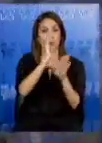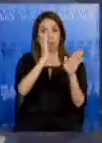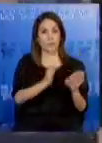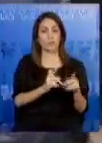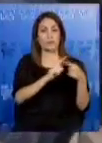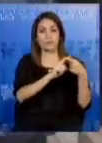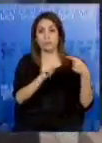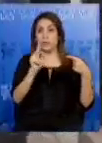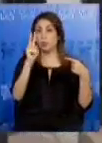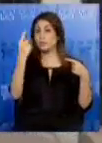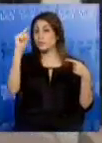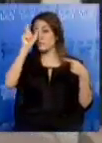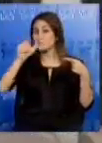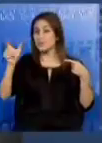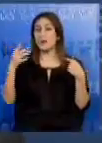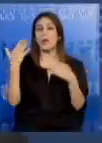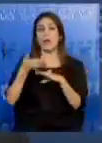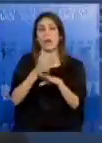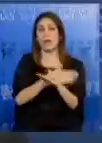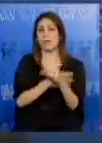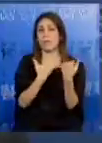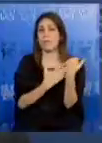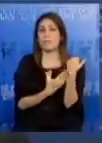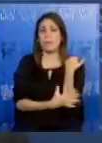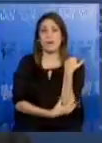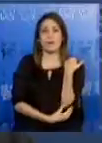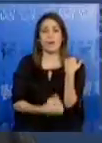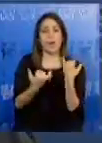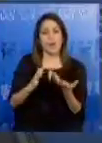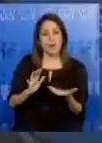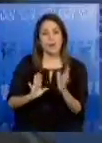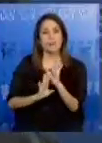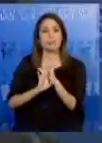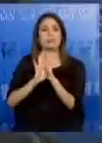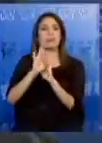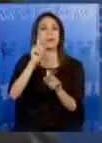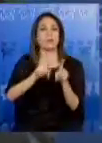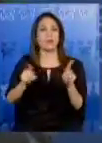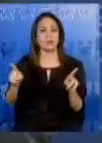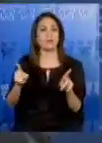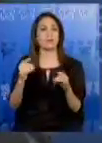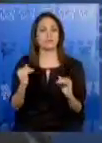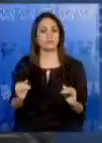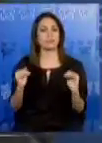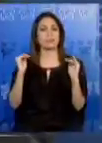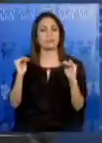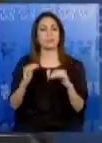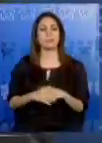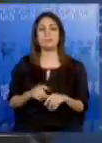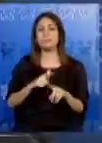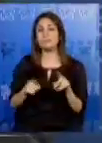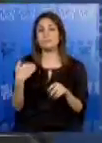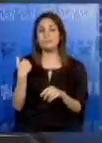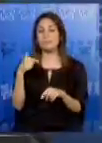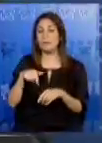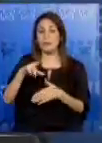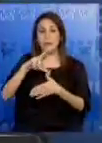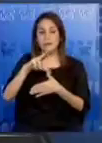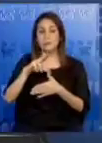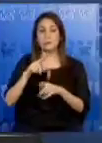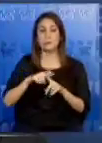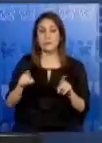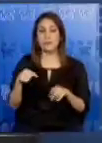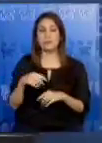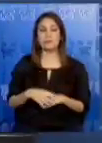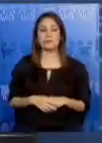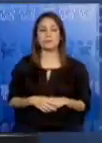salido estructuralmente de la pobreza. Si nosotros hacemos la comparación contra diciembre del 2015, se ve una variación estadísticamente significativa, pero si vemos